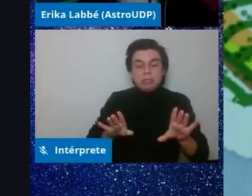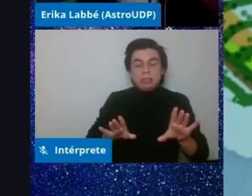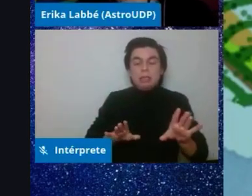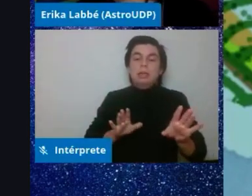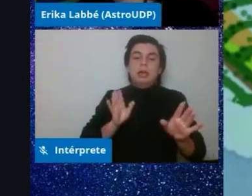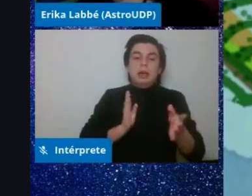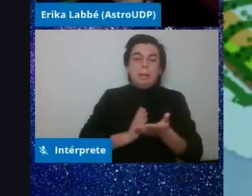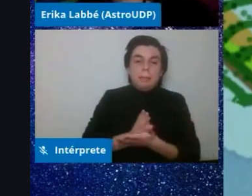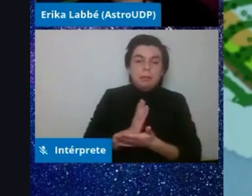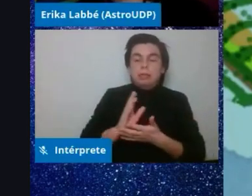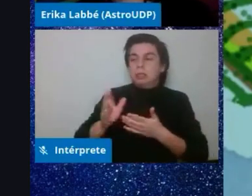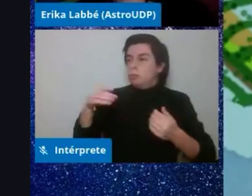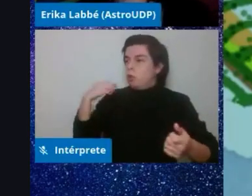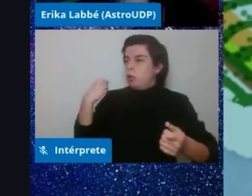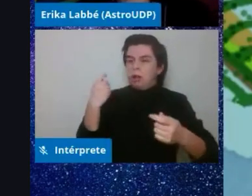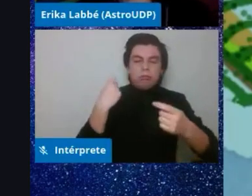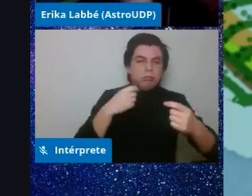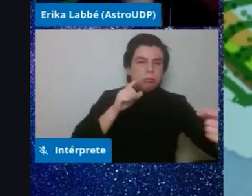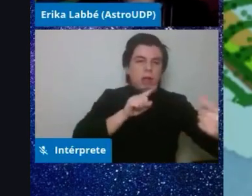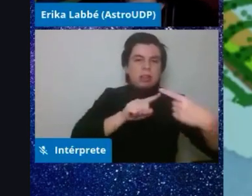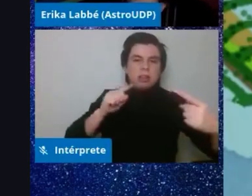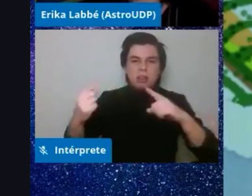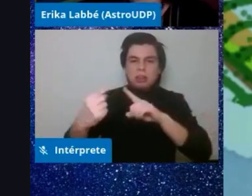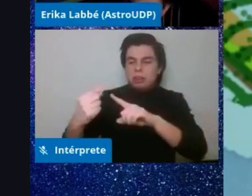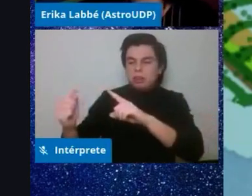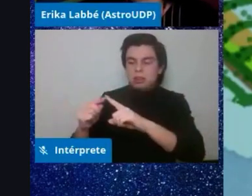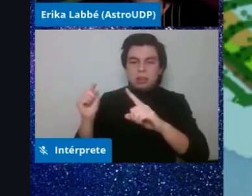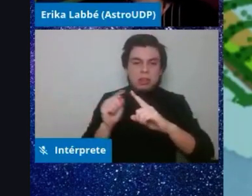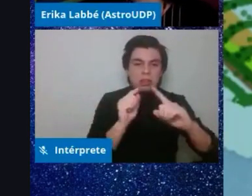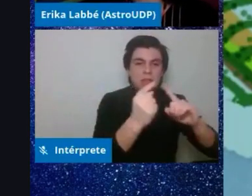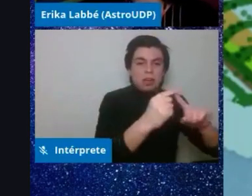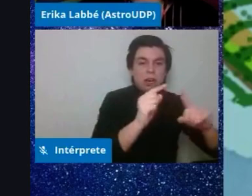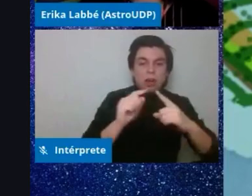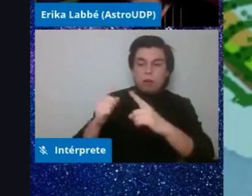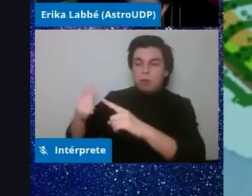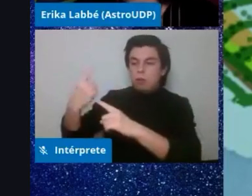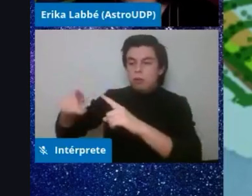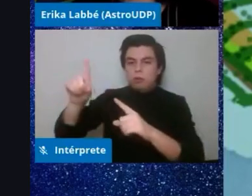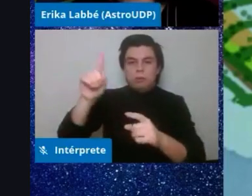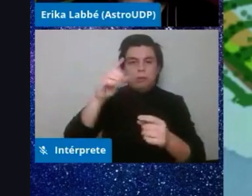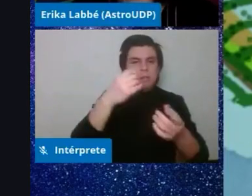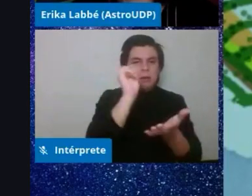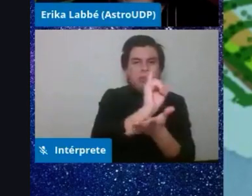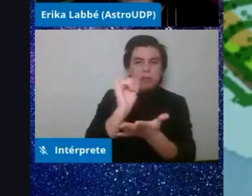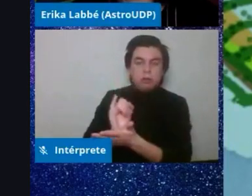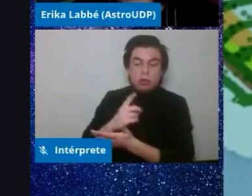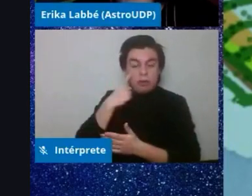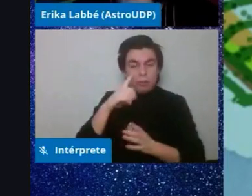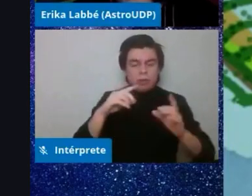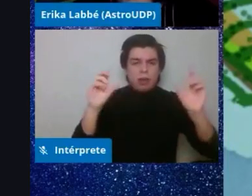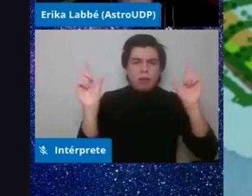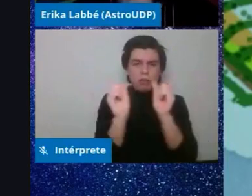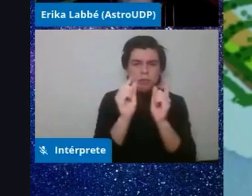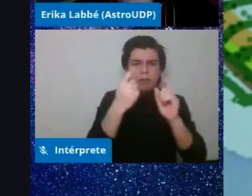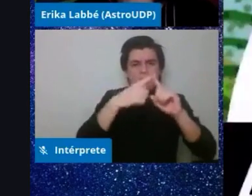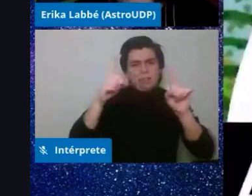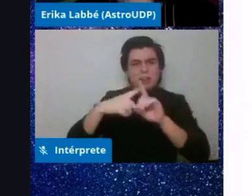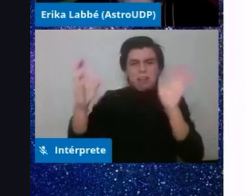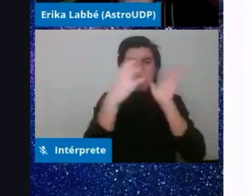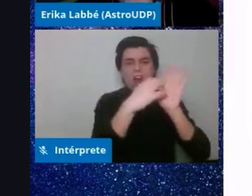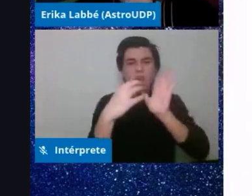de instituciones, personas que pertenecemos a un montón de instituciones, que aquí les voy a mostrar brevemente una imagen con varios de esos